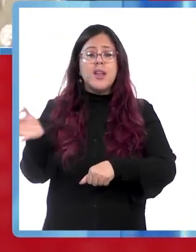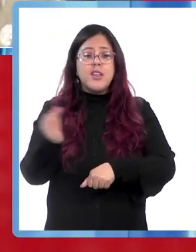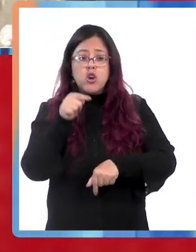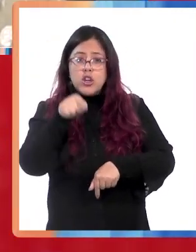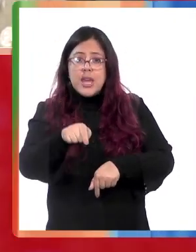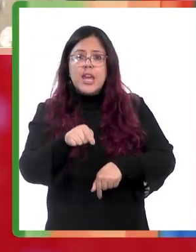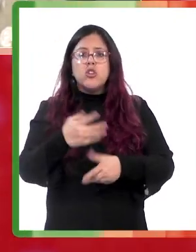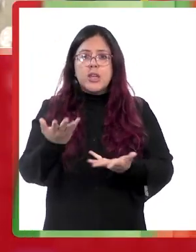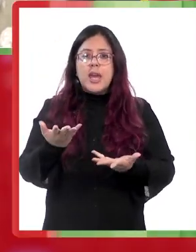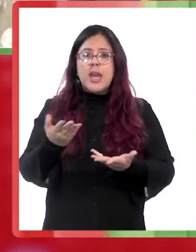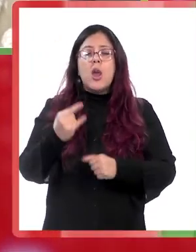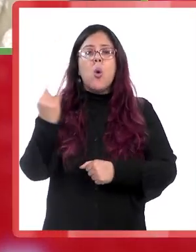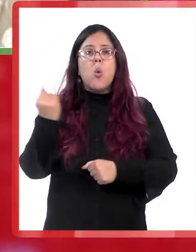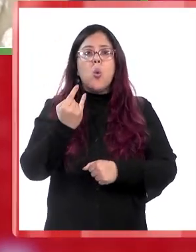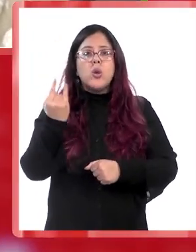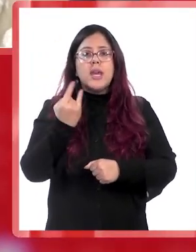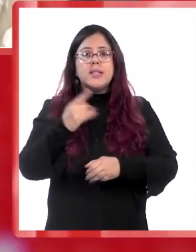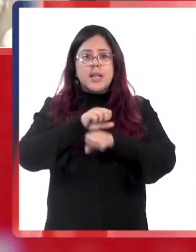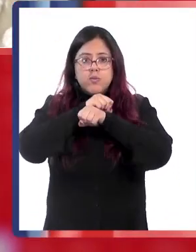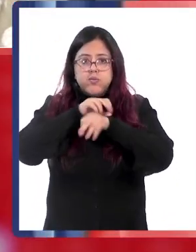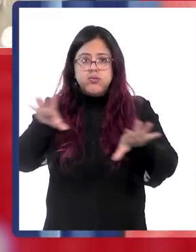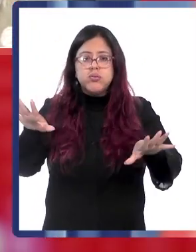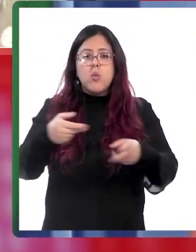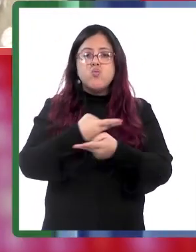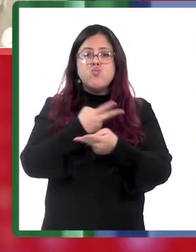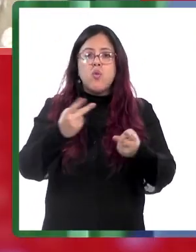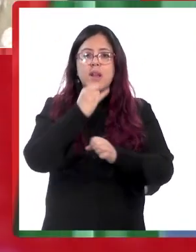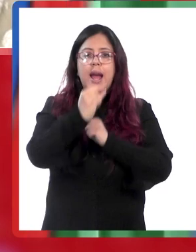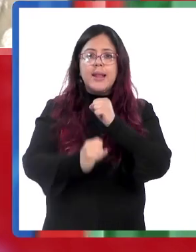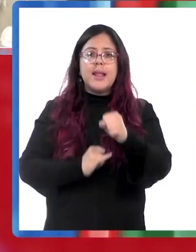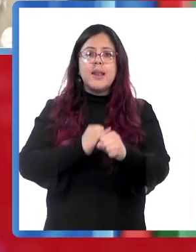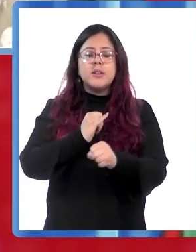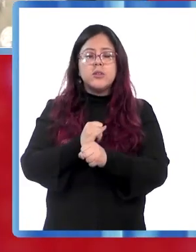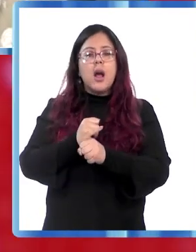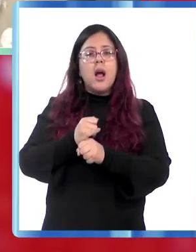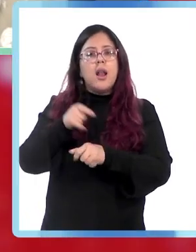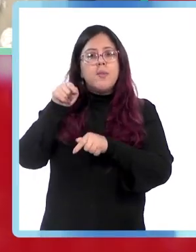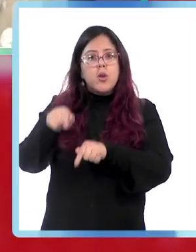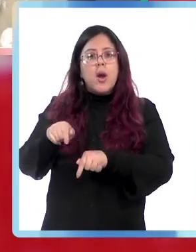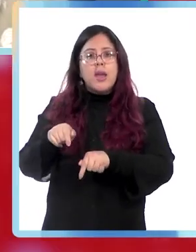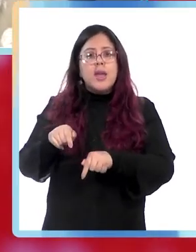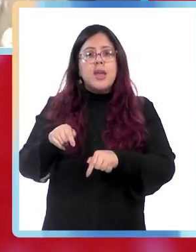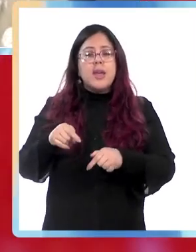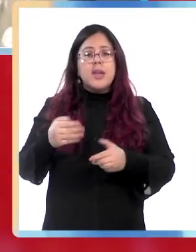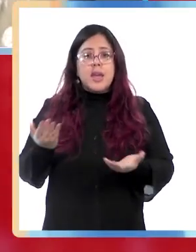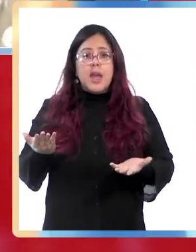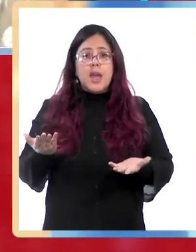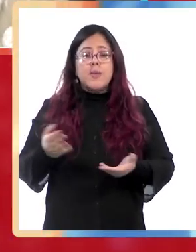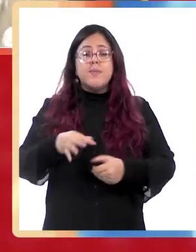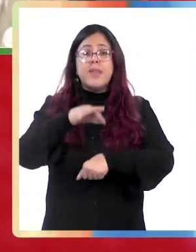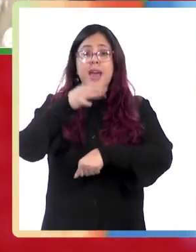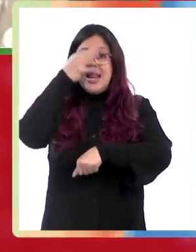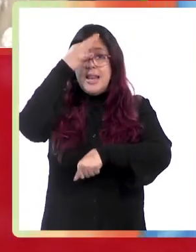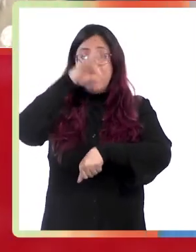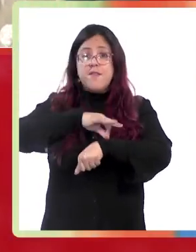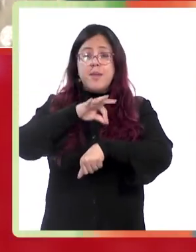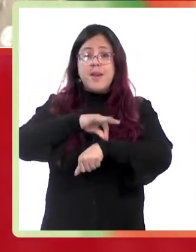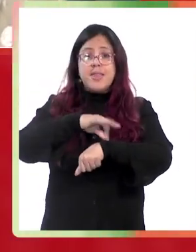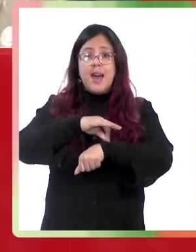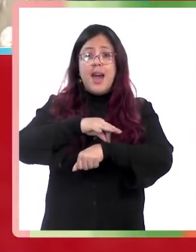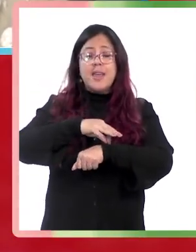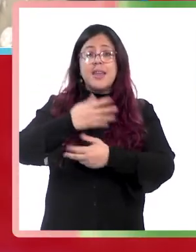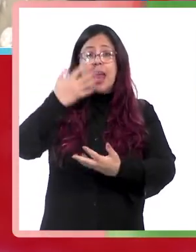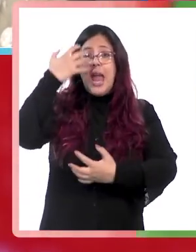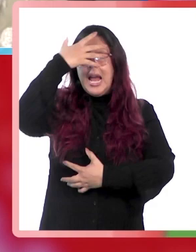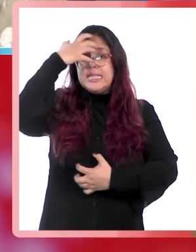virus como una emergencia de salud pública de interés internacional, ¿no? En concreto, la Mpox, como usted lo aclaró al